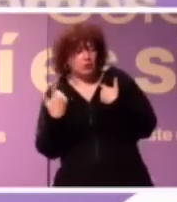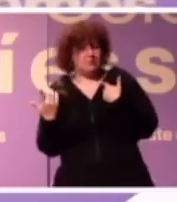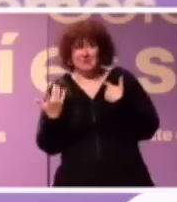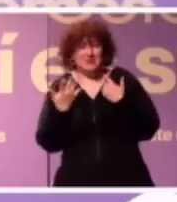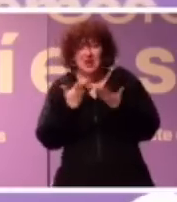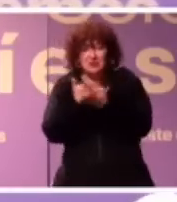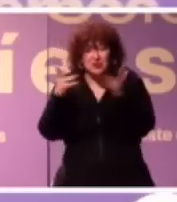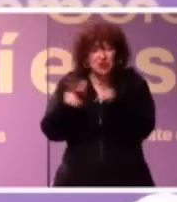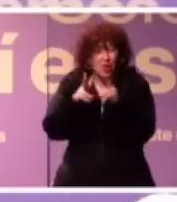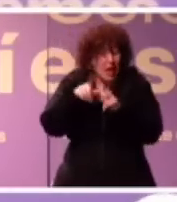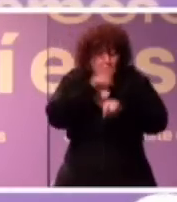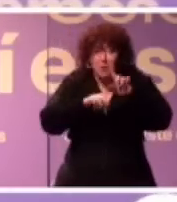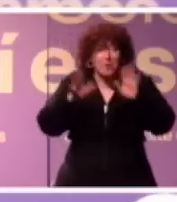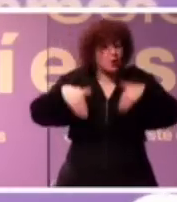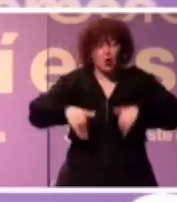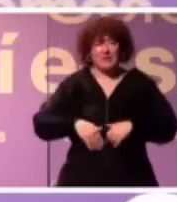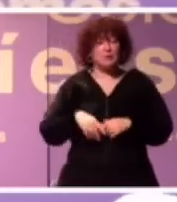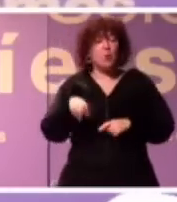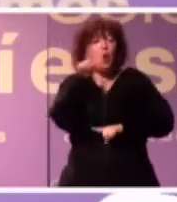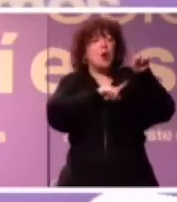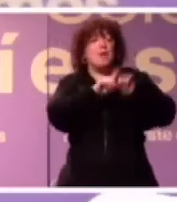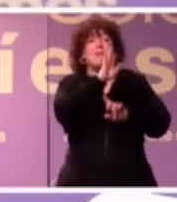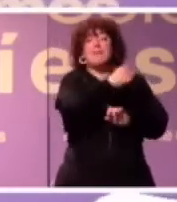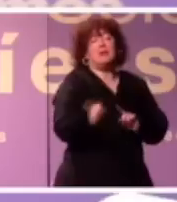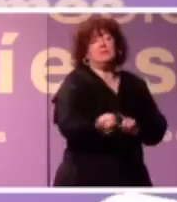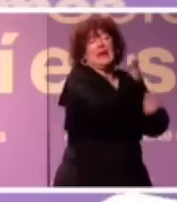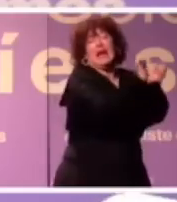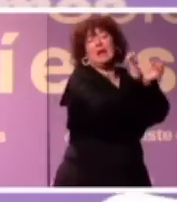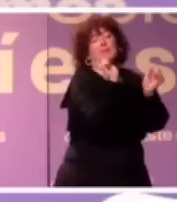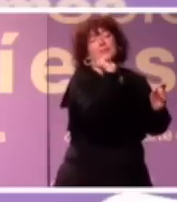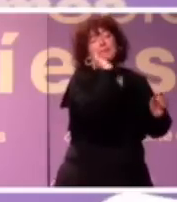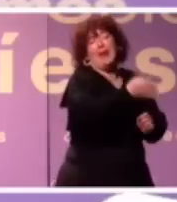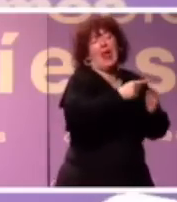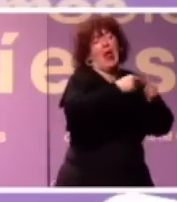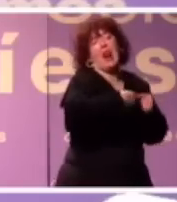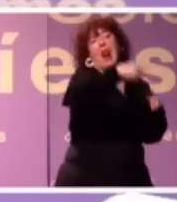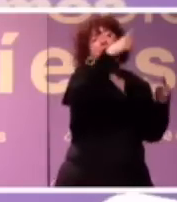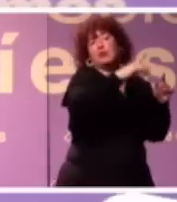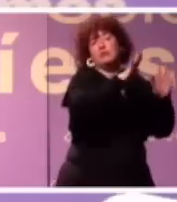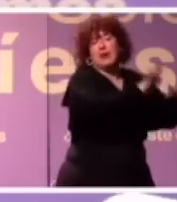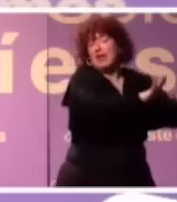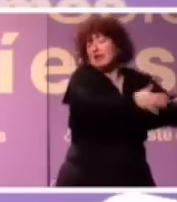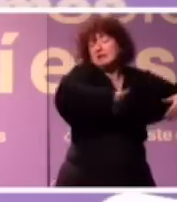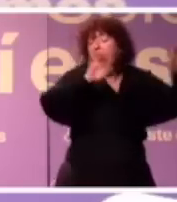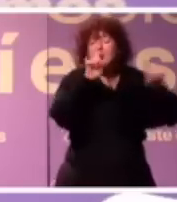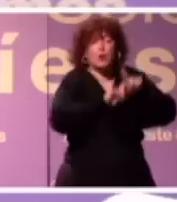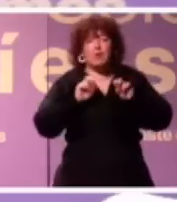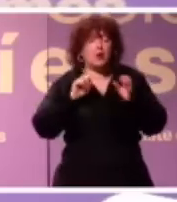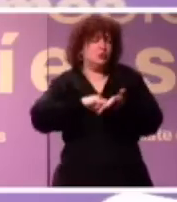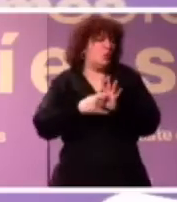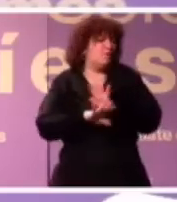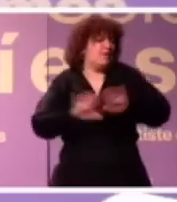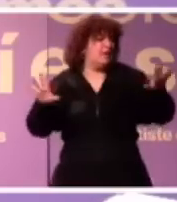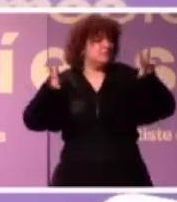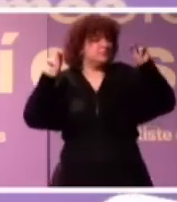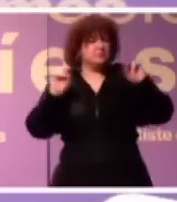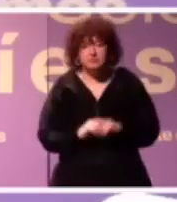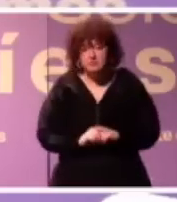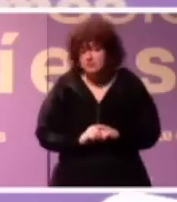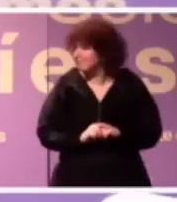sea social cuando el problema es penal pues se arregla con penas y ya está pues sabéis cuando